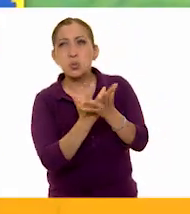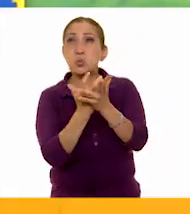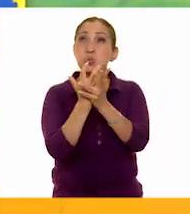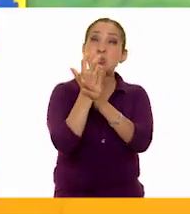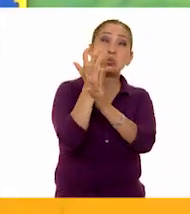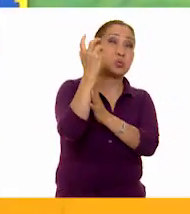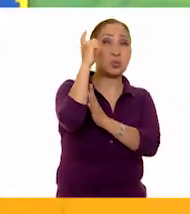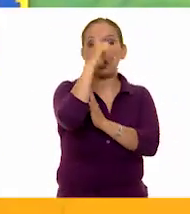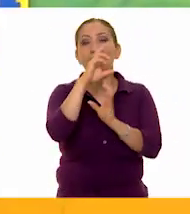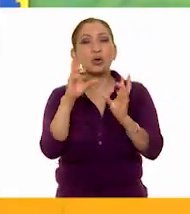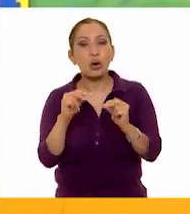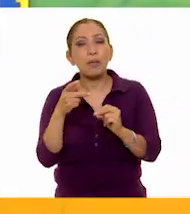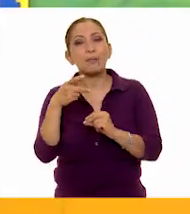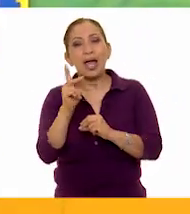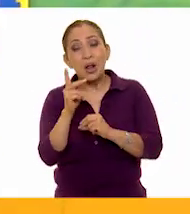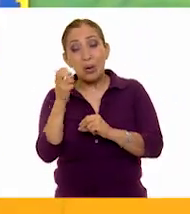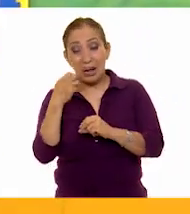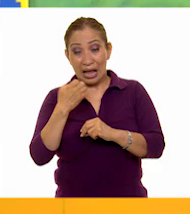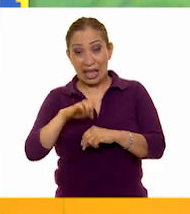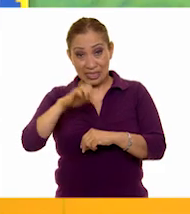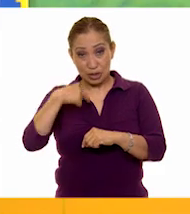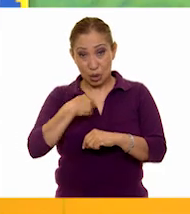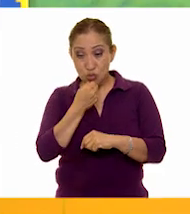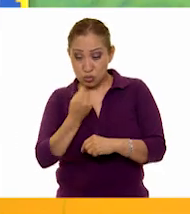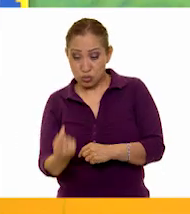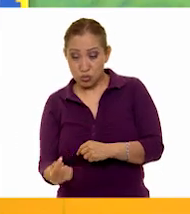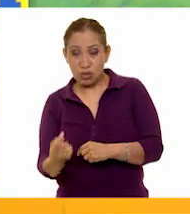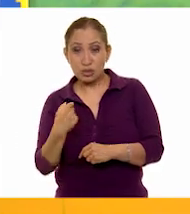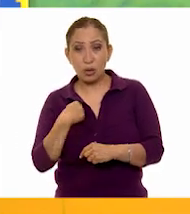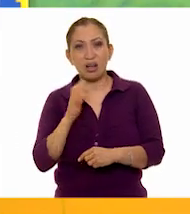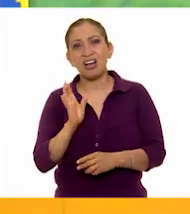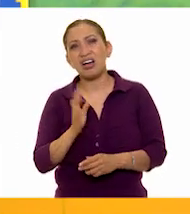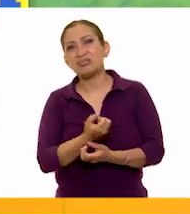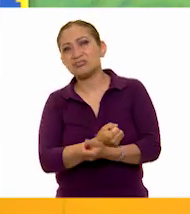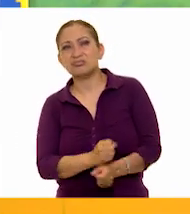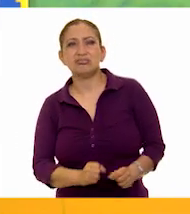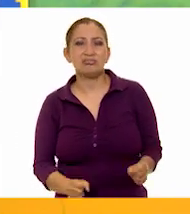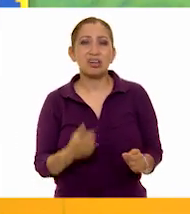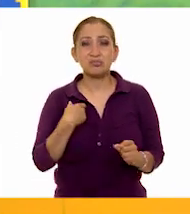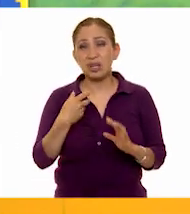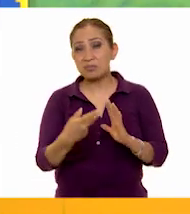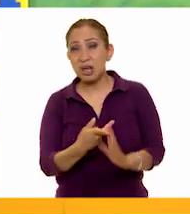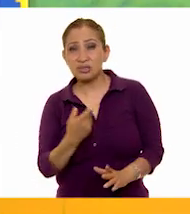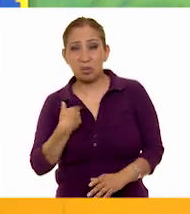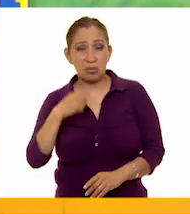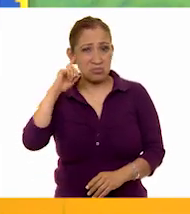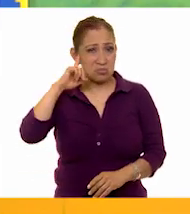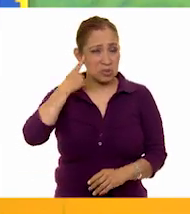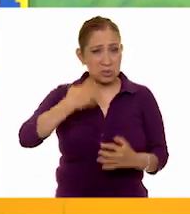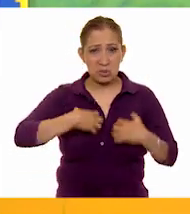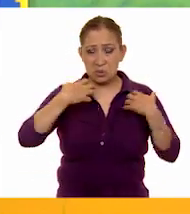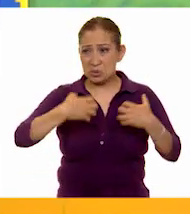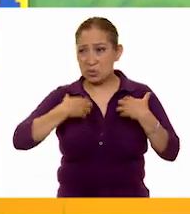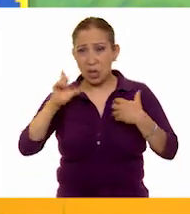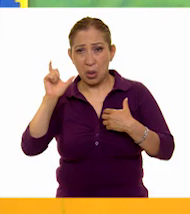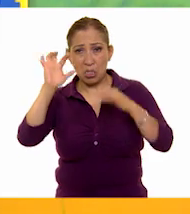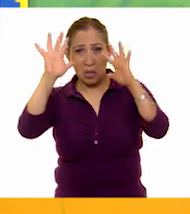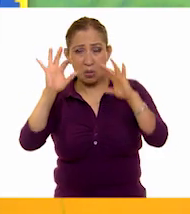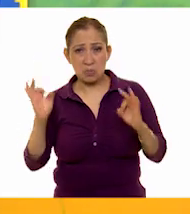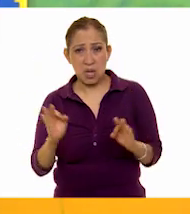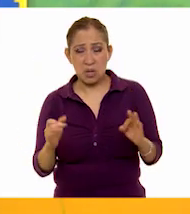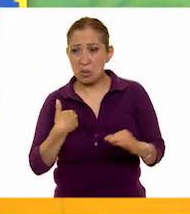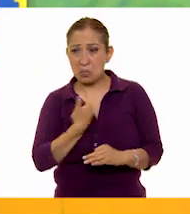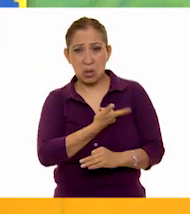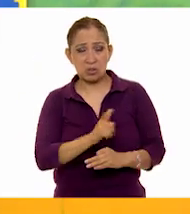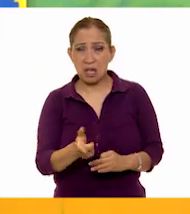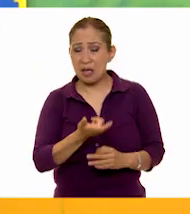tan difíciles, pero a esa edad la verdad es que me lo parecían. Algunas veces me ponía de muy mal humor en los inviernos y no me gustaba